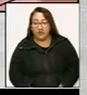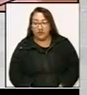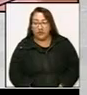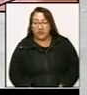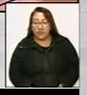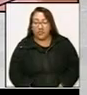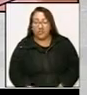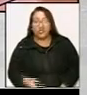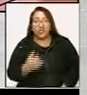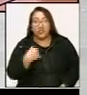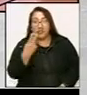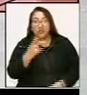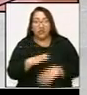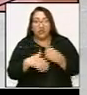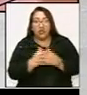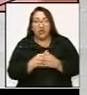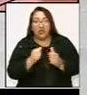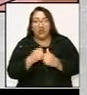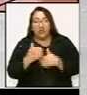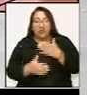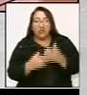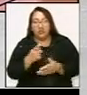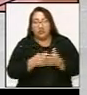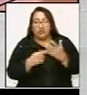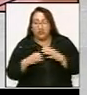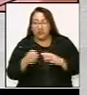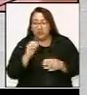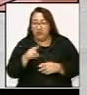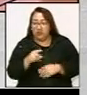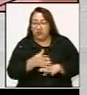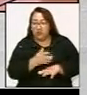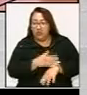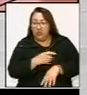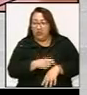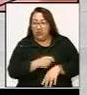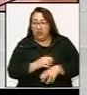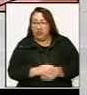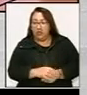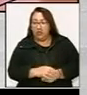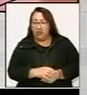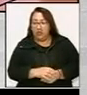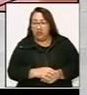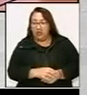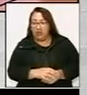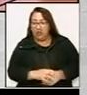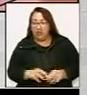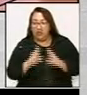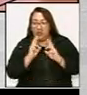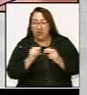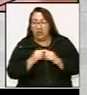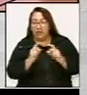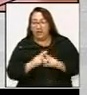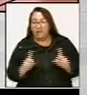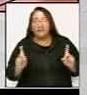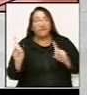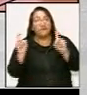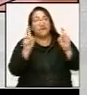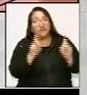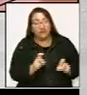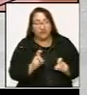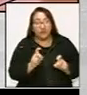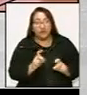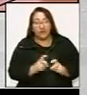tienen que ver en torno a los procesos que se dieron en aquel momento. Él respondió a las diferentes preguntas